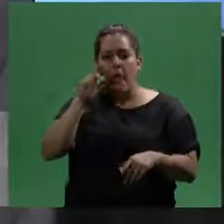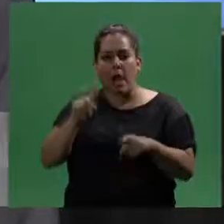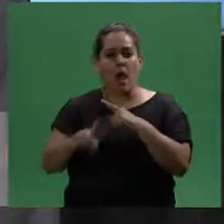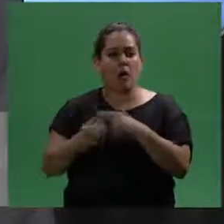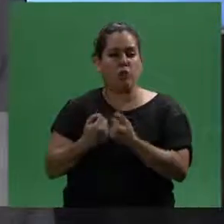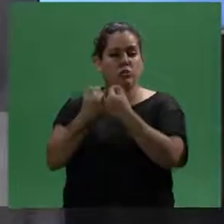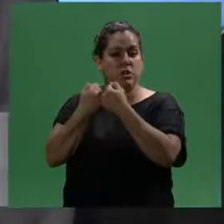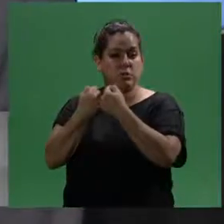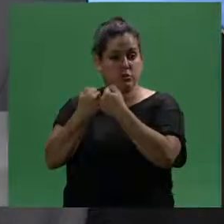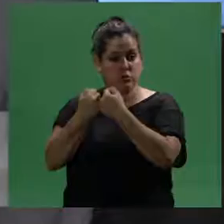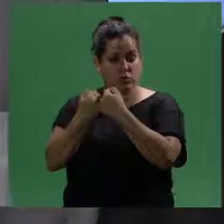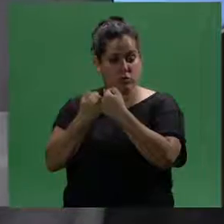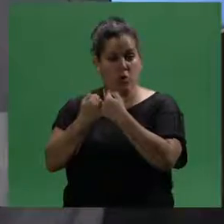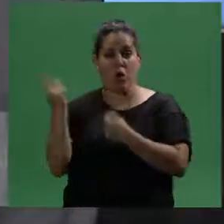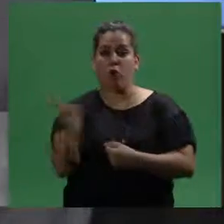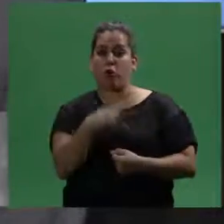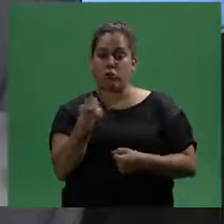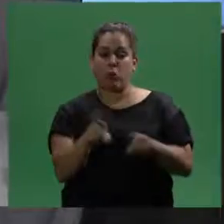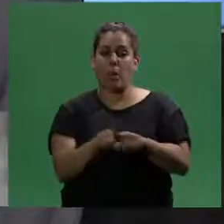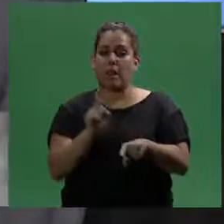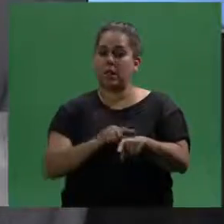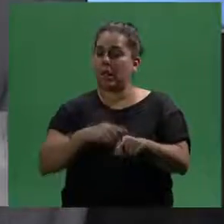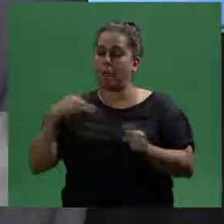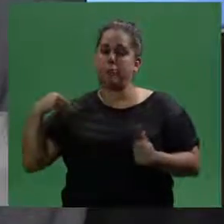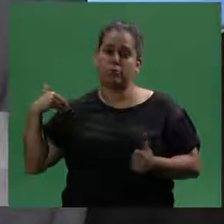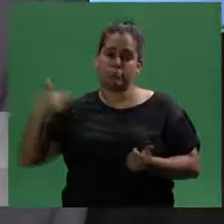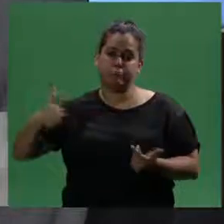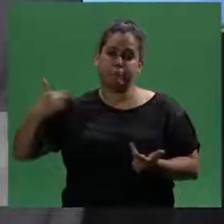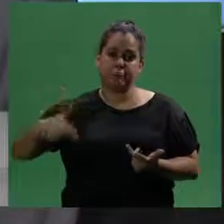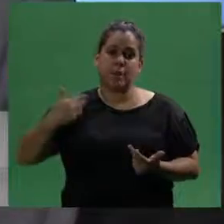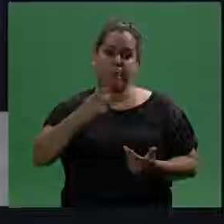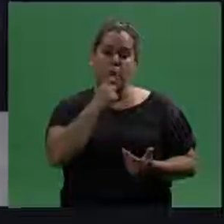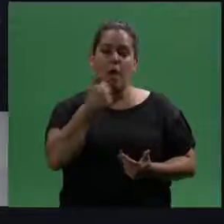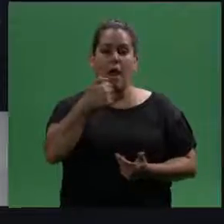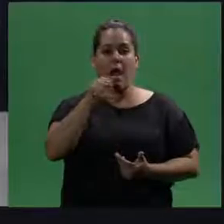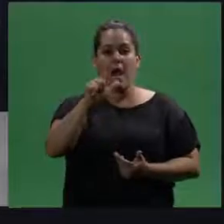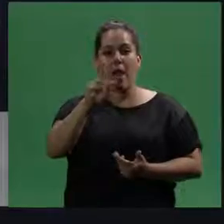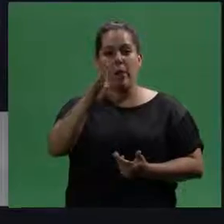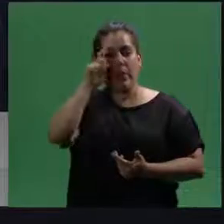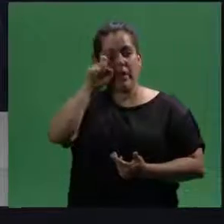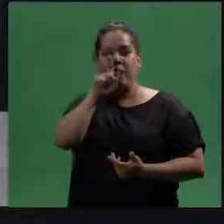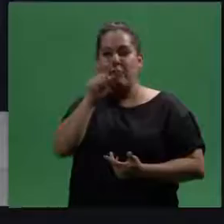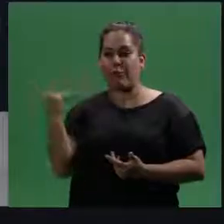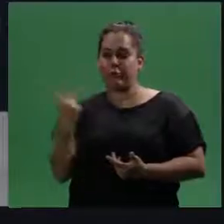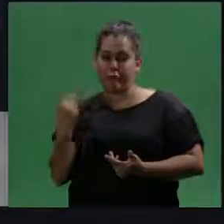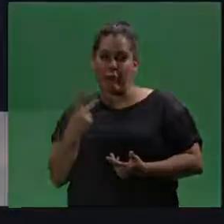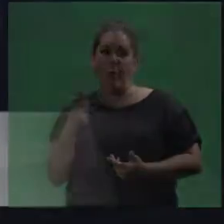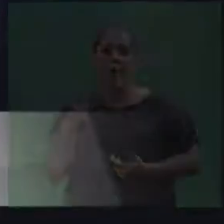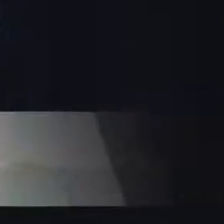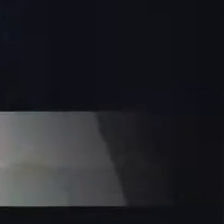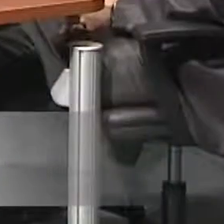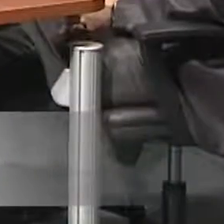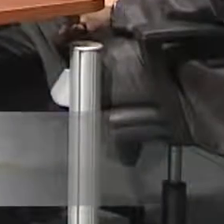consenso. Nosotros en el transcurso del tiempo, Alberto y yo somos ingresados en la Cámara en